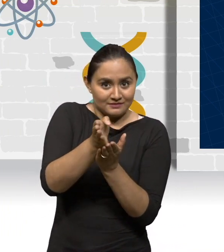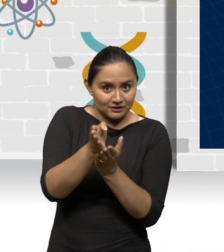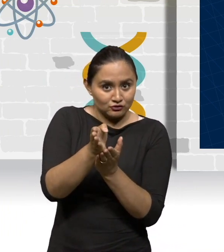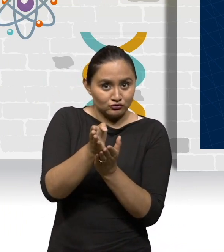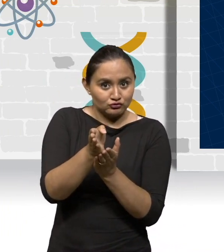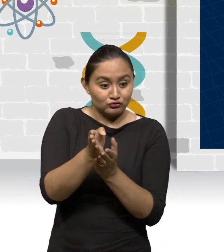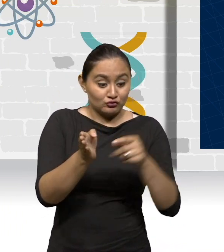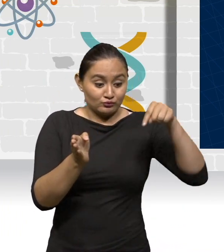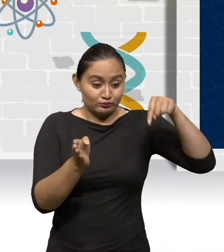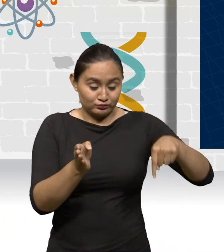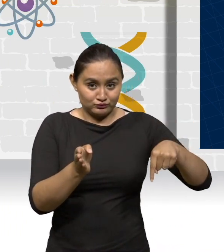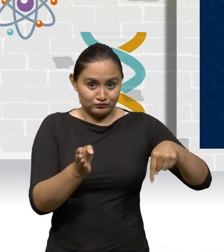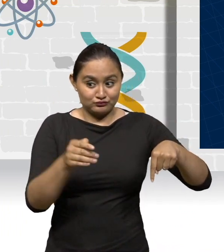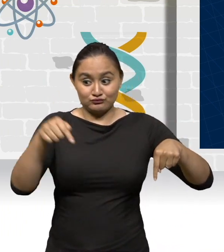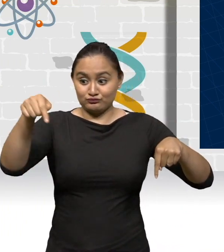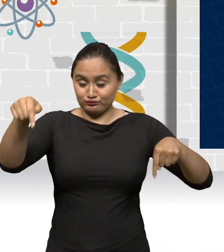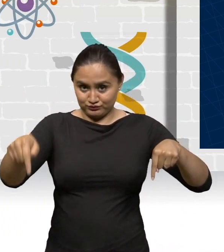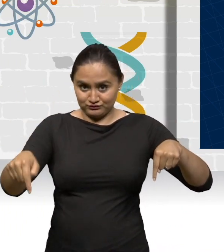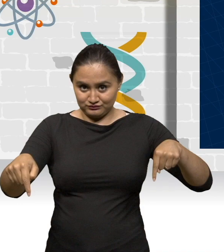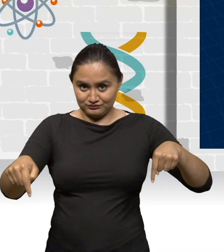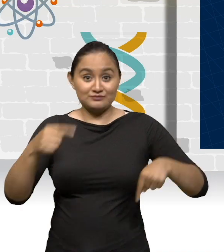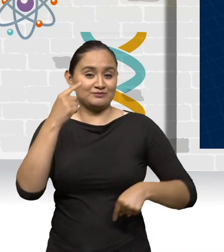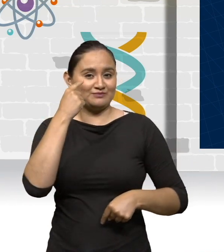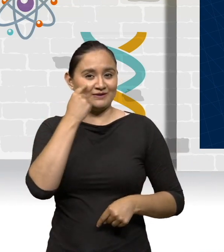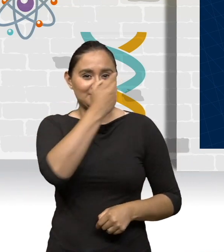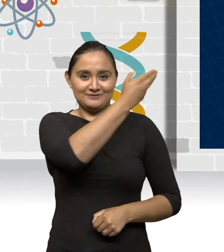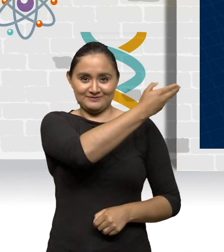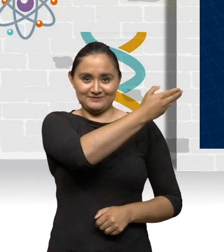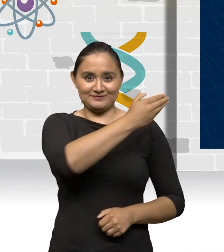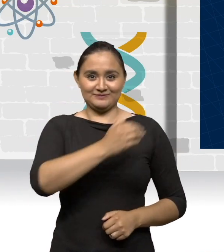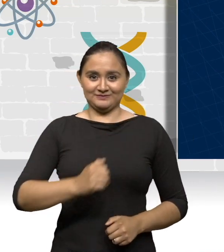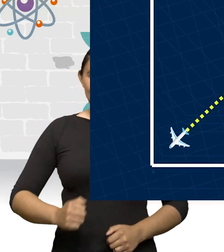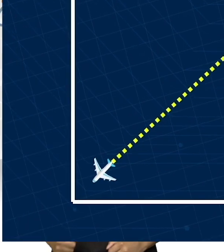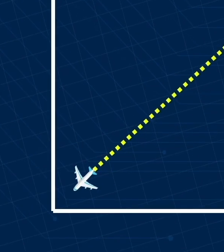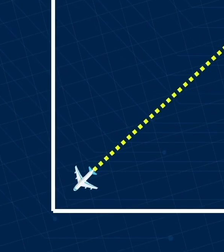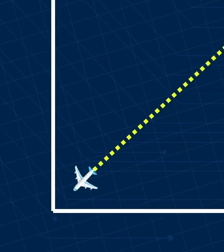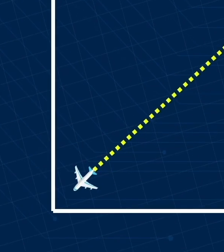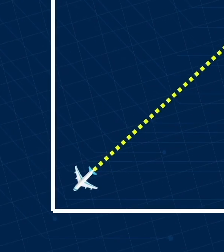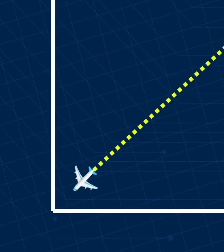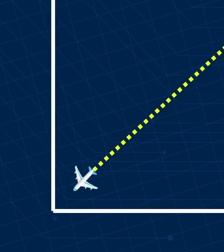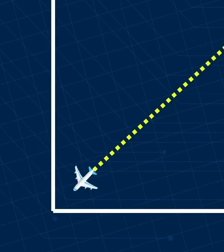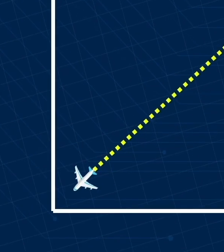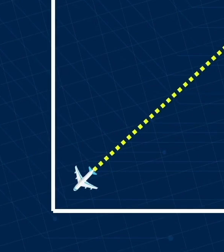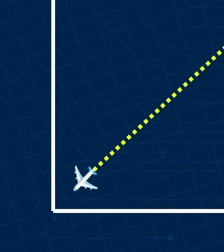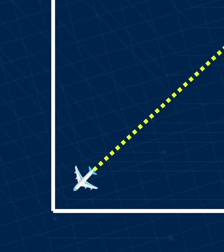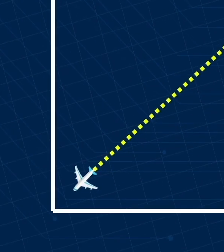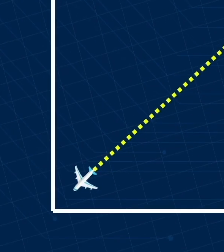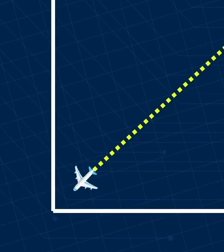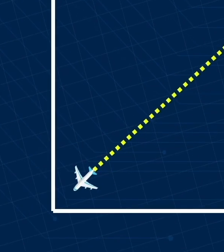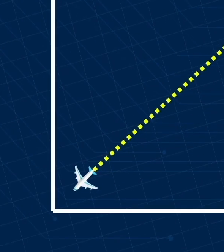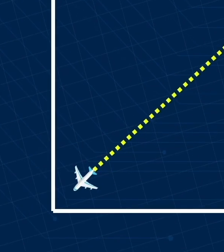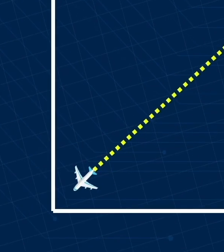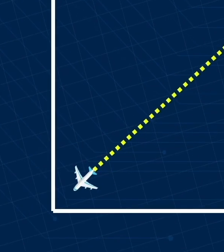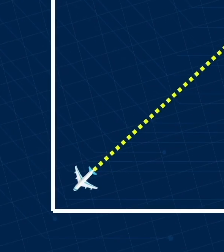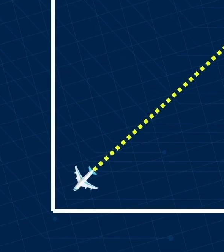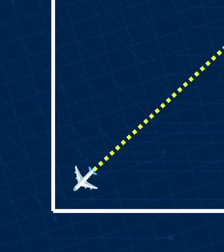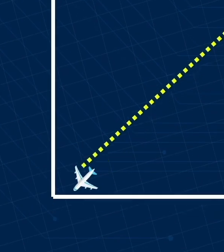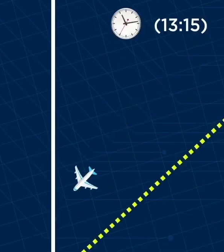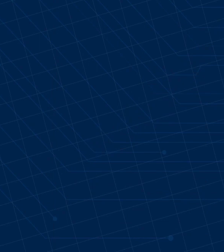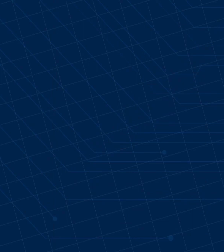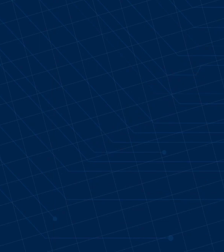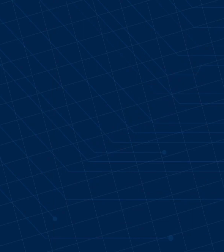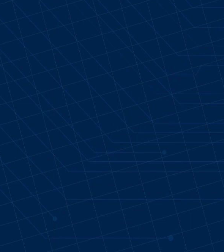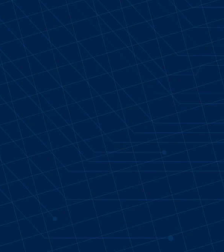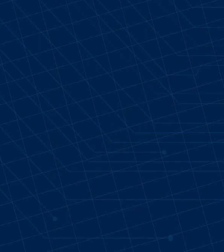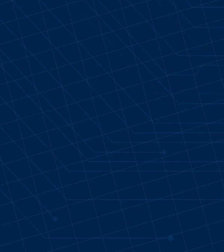el desplazamiento entre los dos puntos. Es decir, D es igual a posición final menos posición inicial. Sustituyendo los